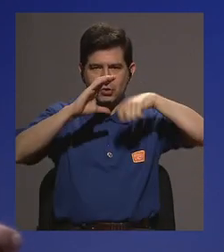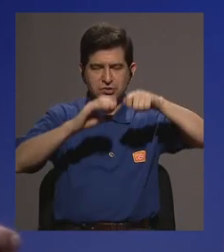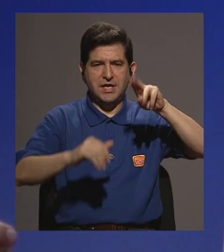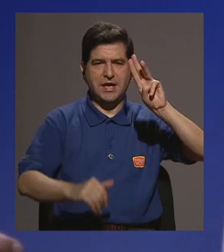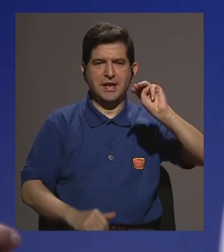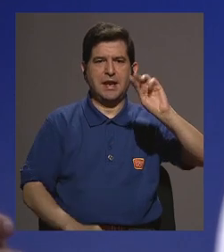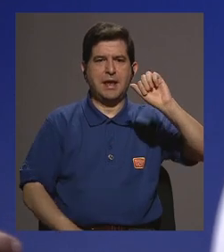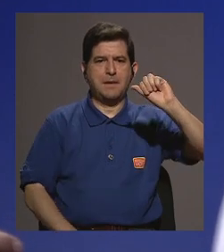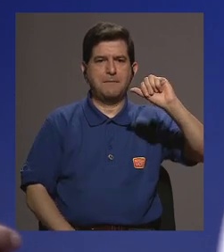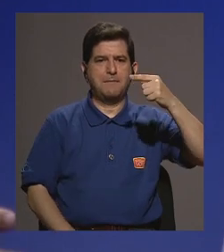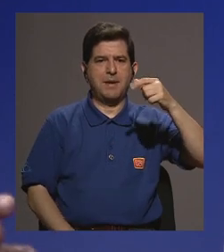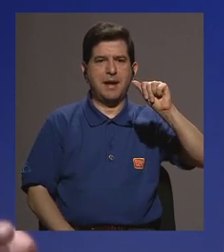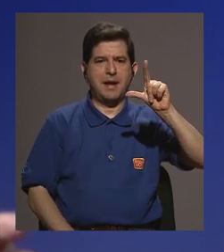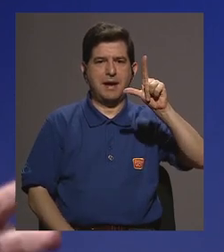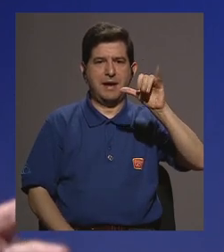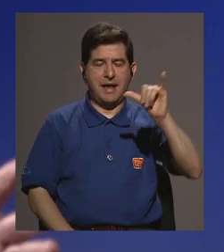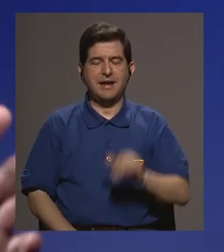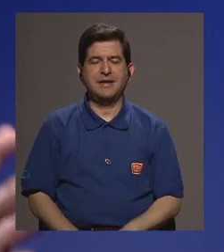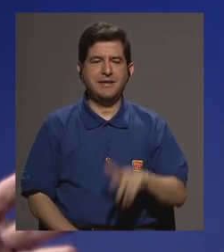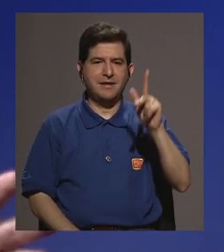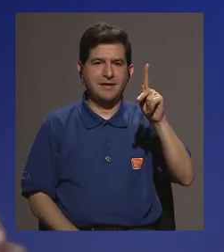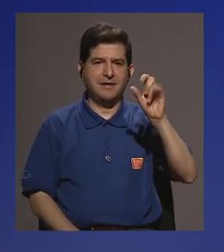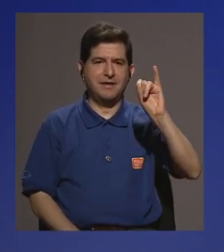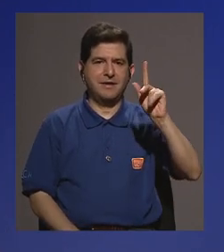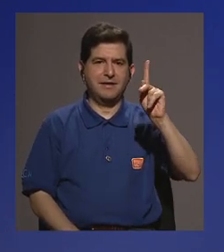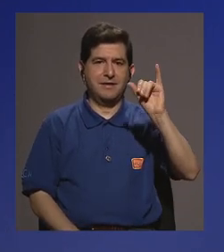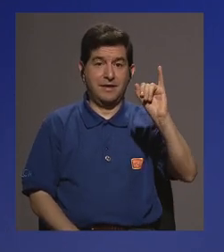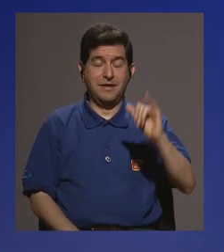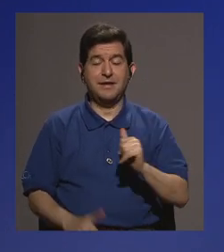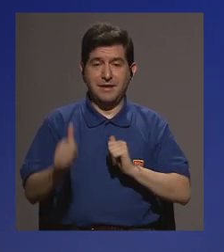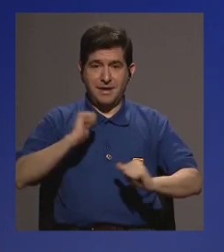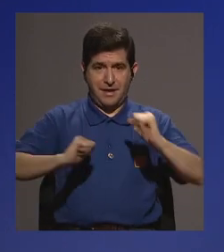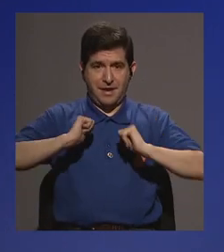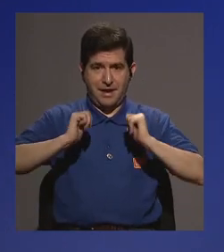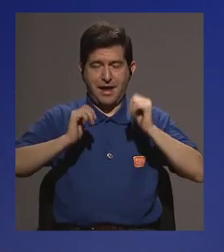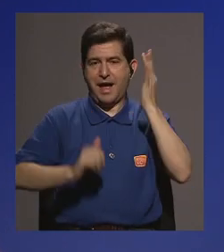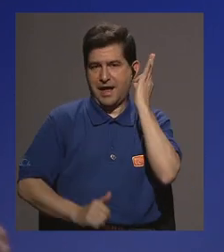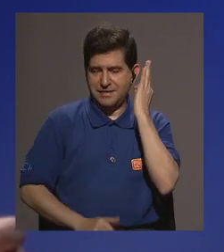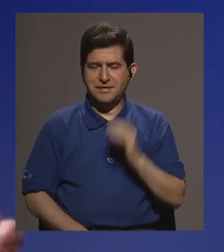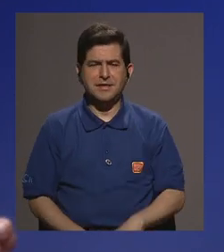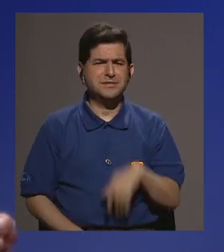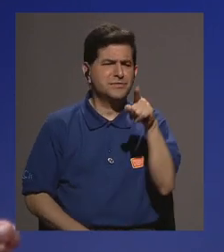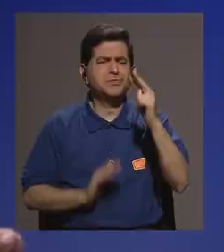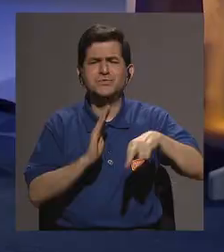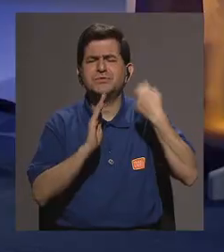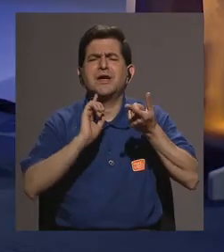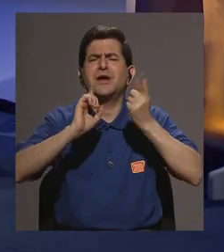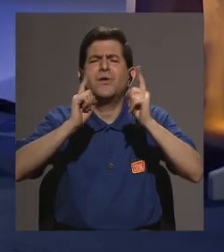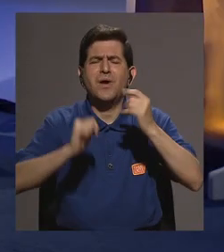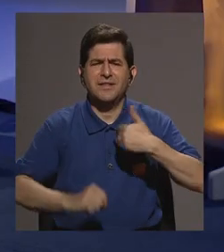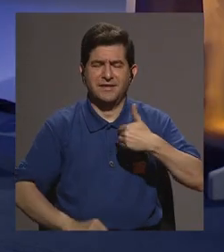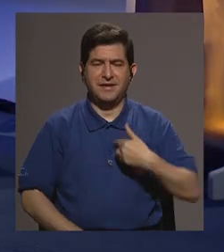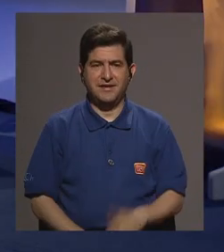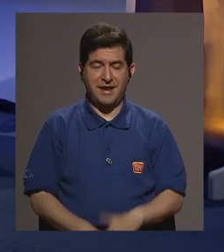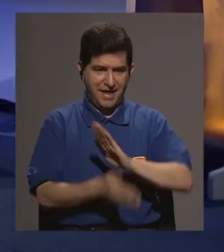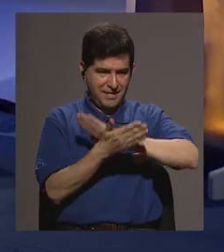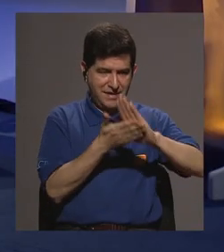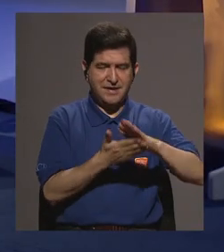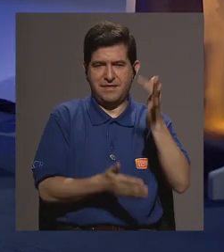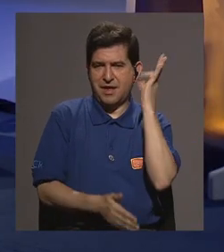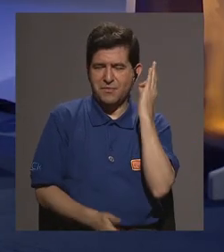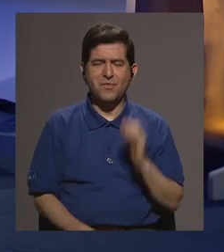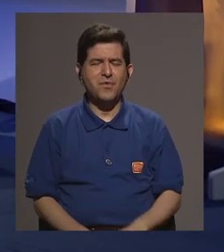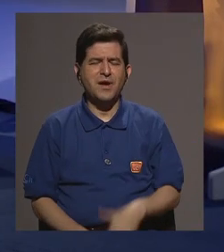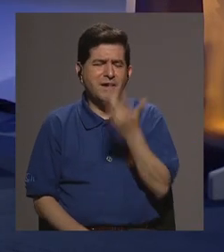en el cine magaly y que es la actriz protagonista en contarnos del personaje de que interpretas